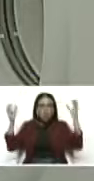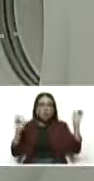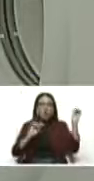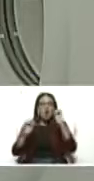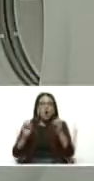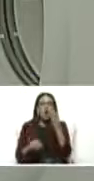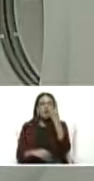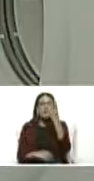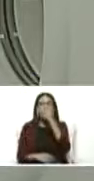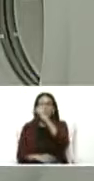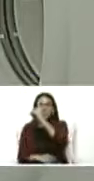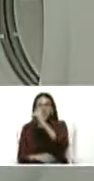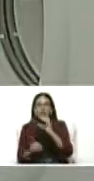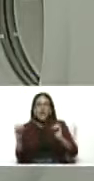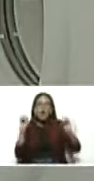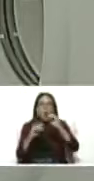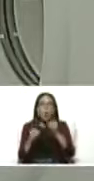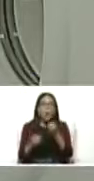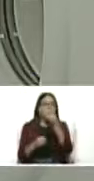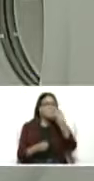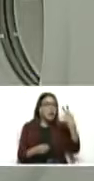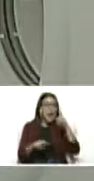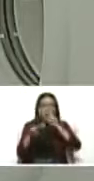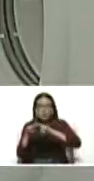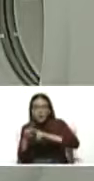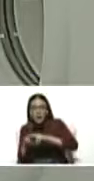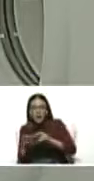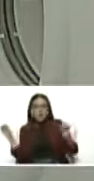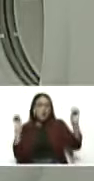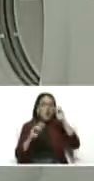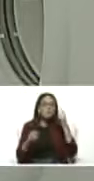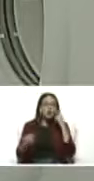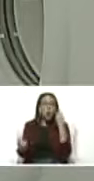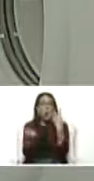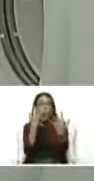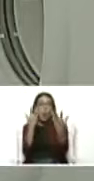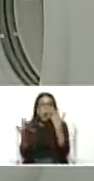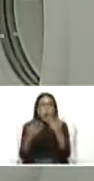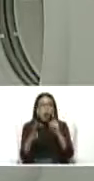2D, con contraste, sin contraste.